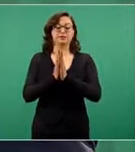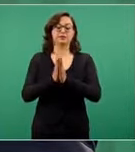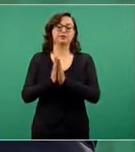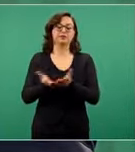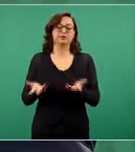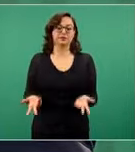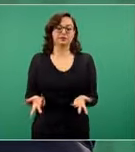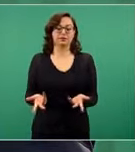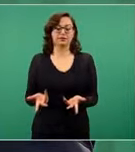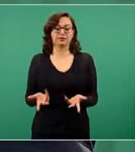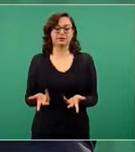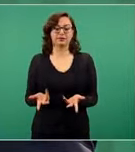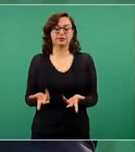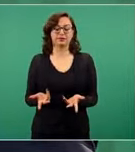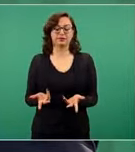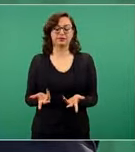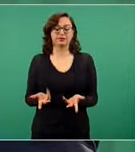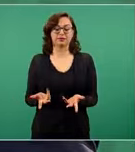Sí.